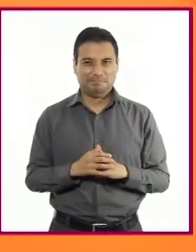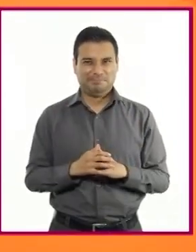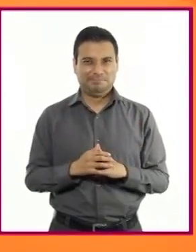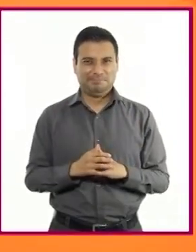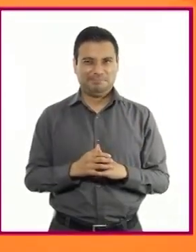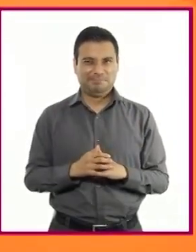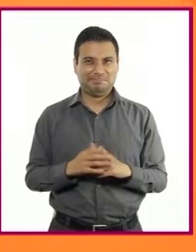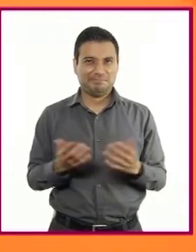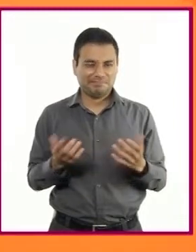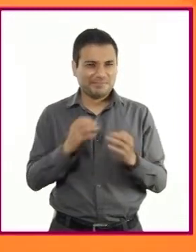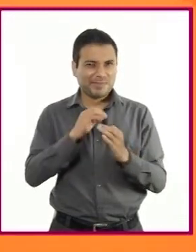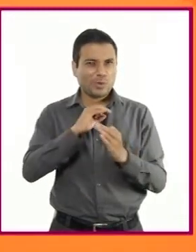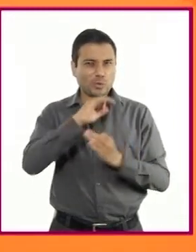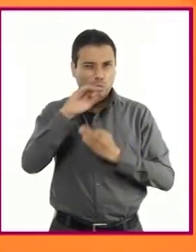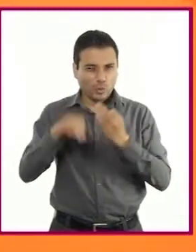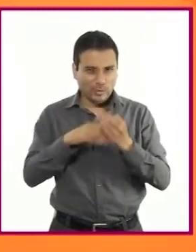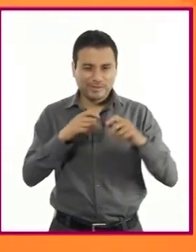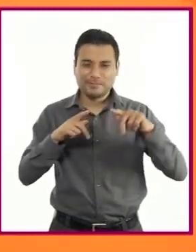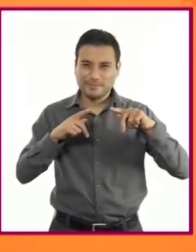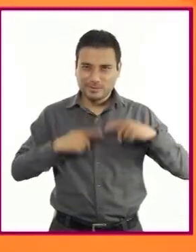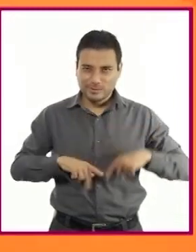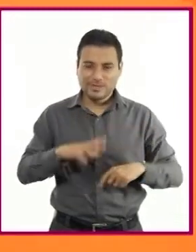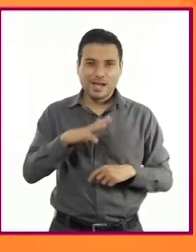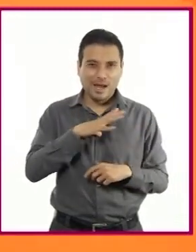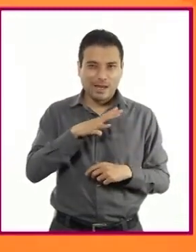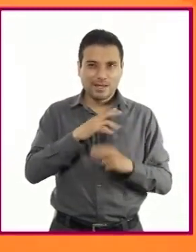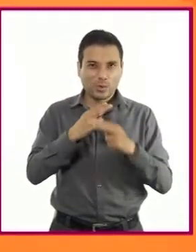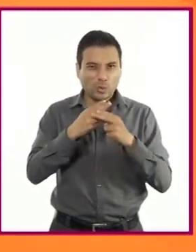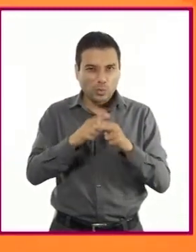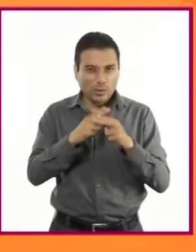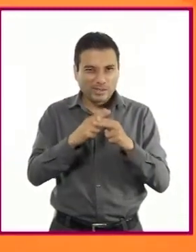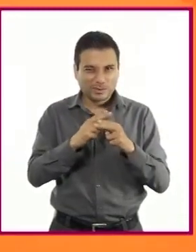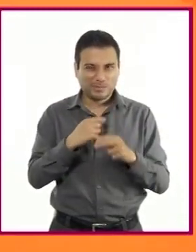algo que todos los seres humanos tenemos. Viendo la